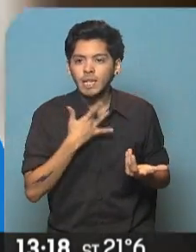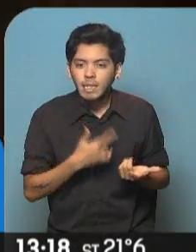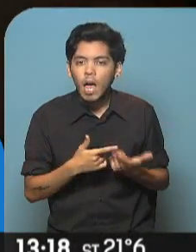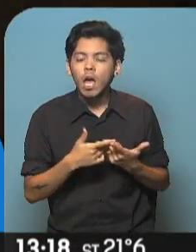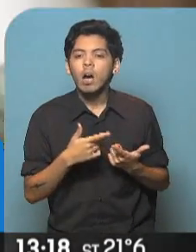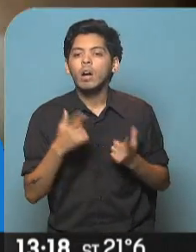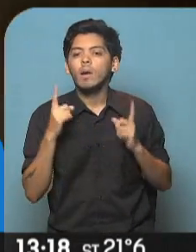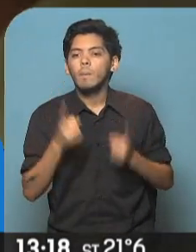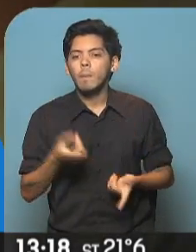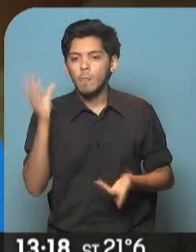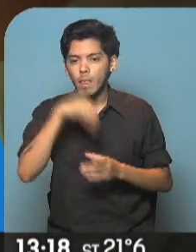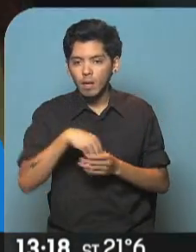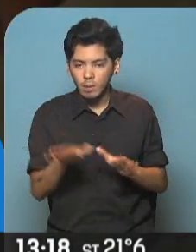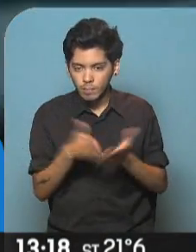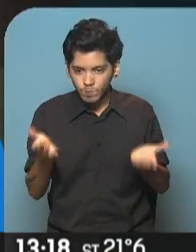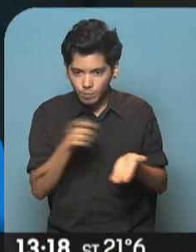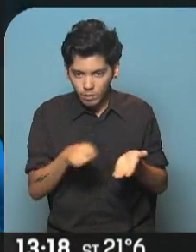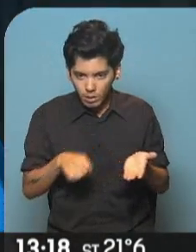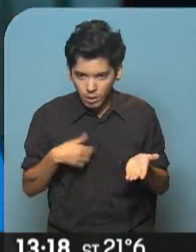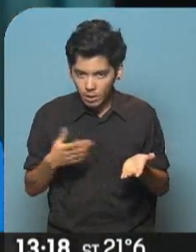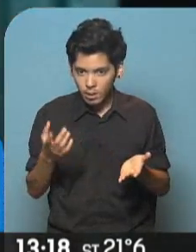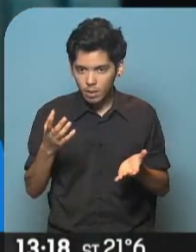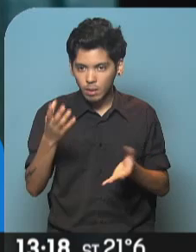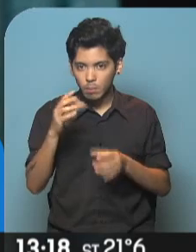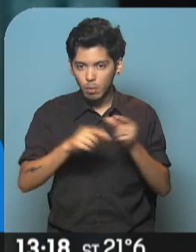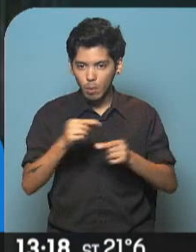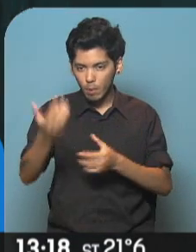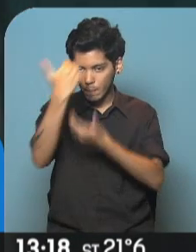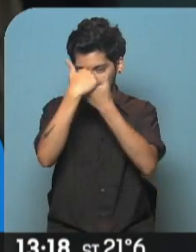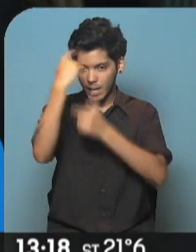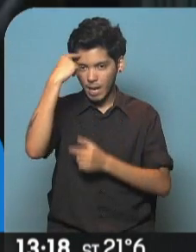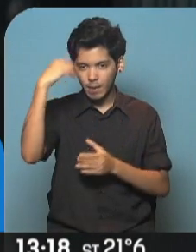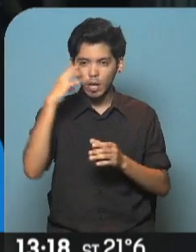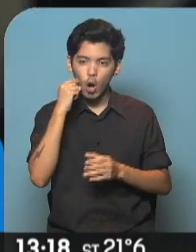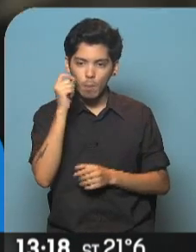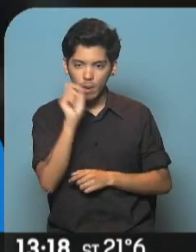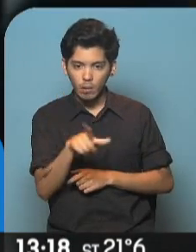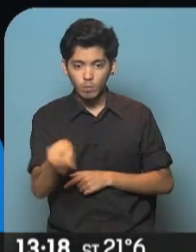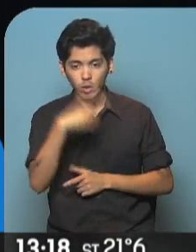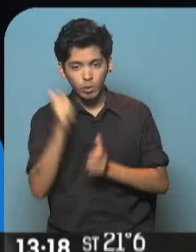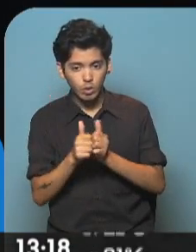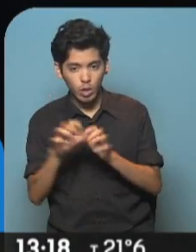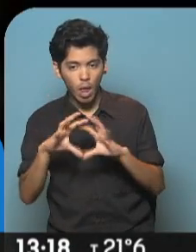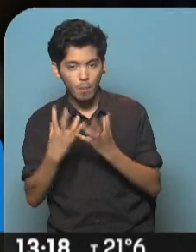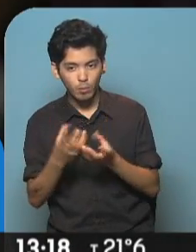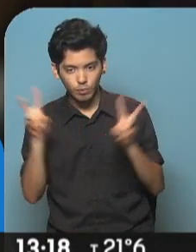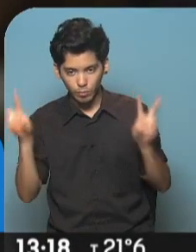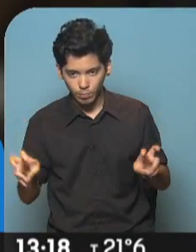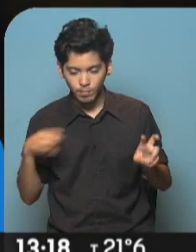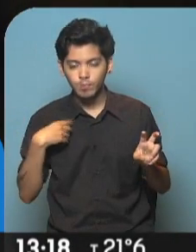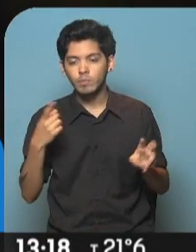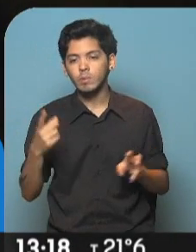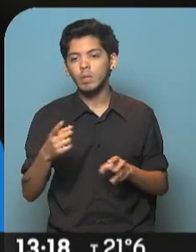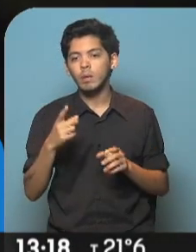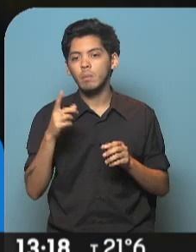participan desde el libro al espectador metiéndonos en la cabeza de este hombre. Otra historia del mundo. Esta es la película que